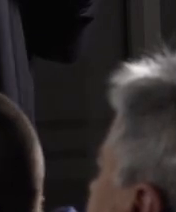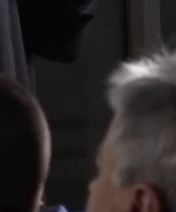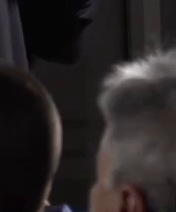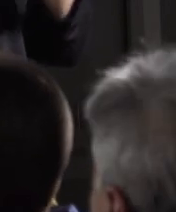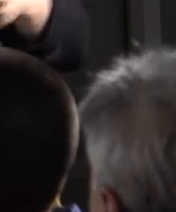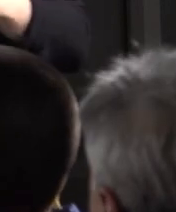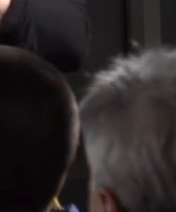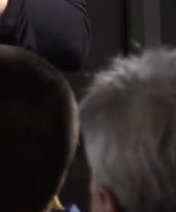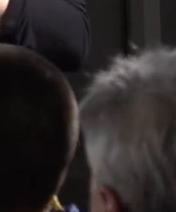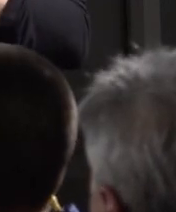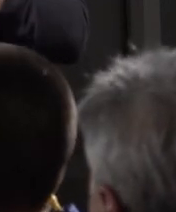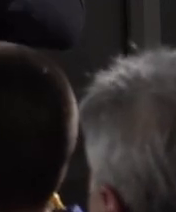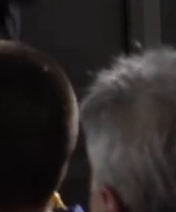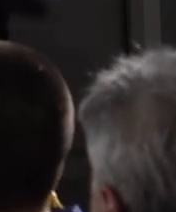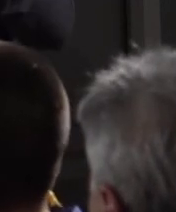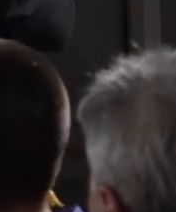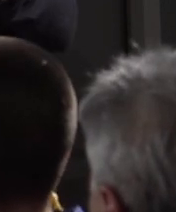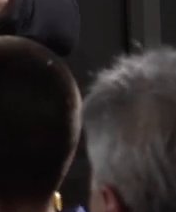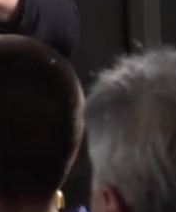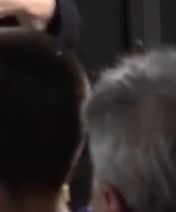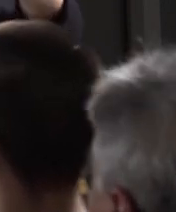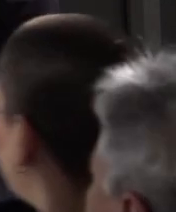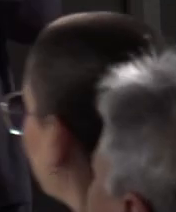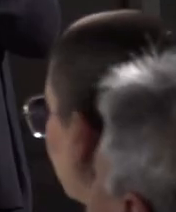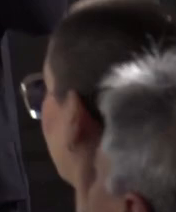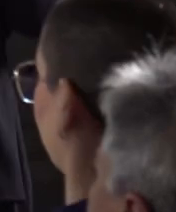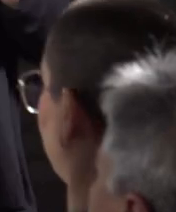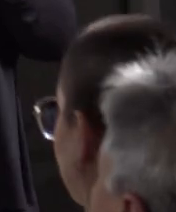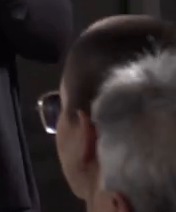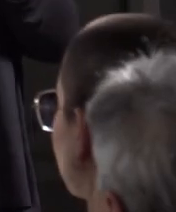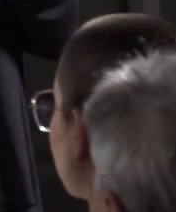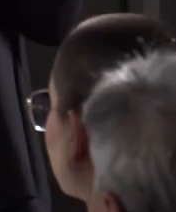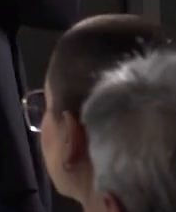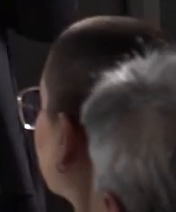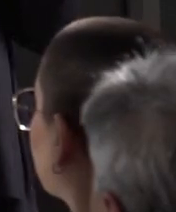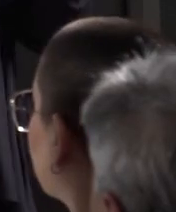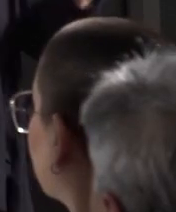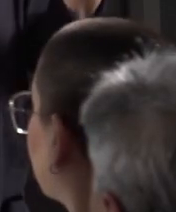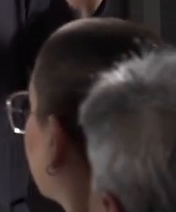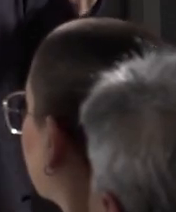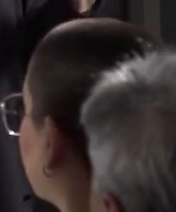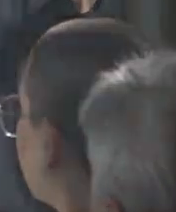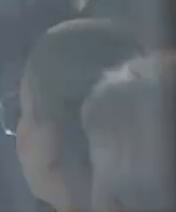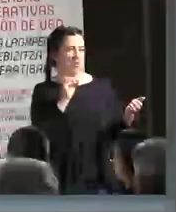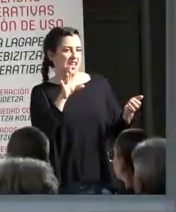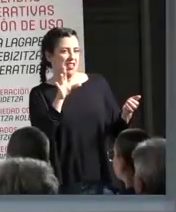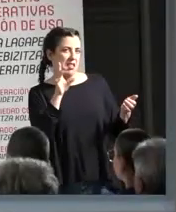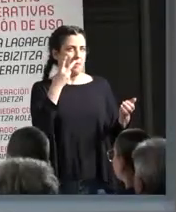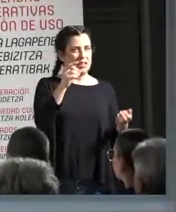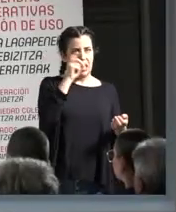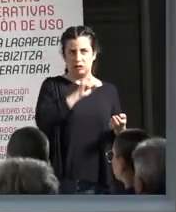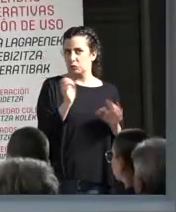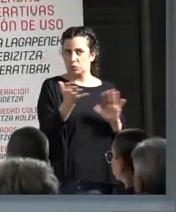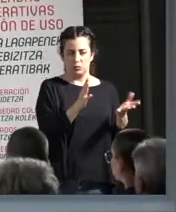Hay que estudiar caso a caso, como siempre, pero bueno, en general nos sentimos cómodos con 15, 20 años.